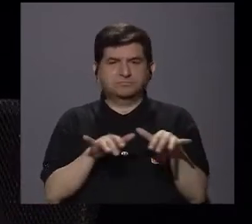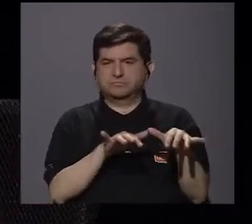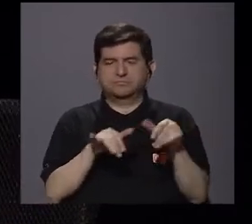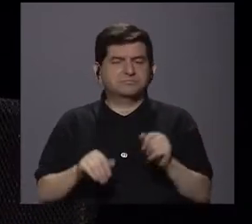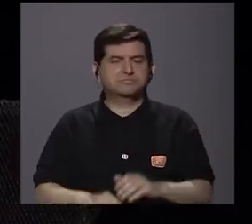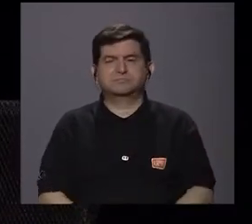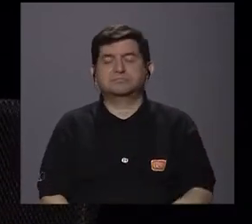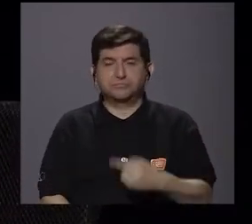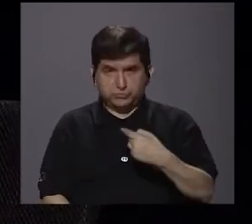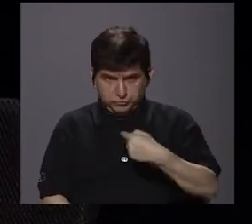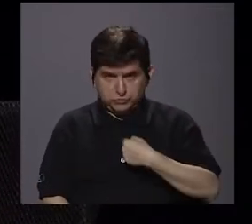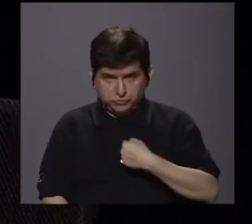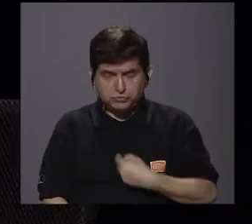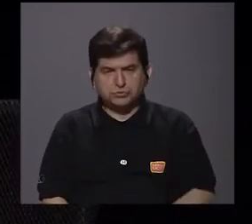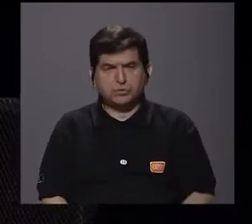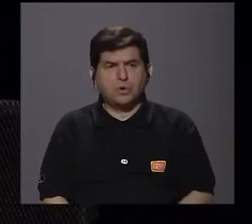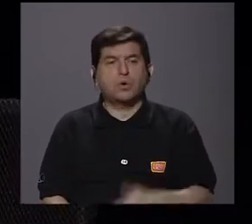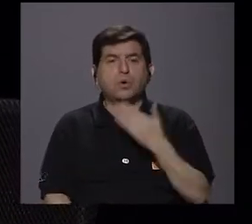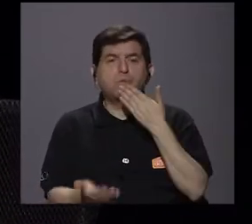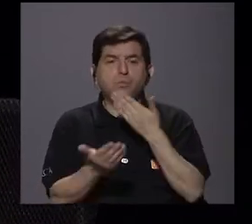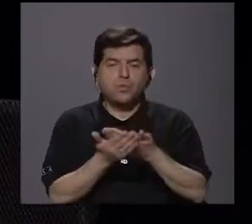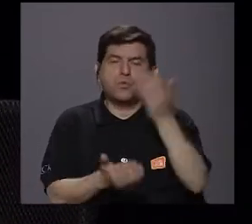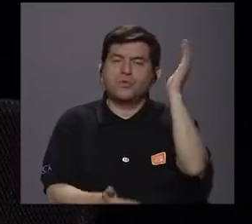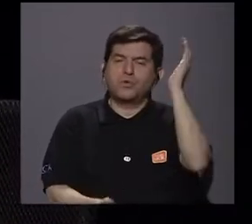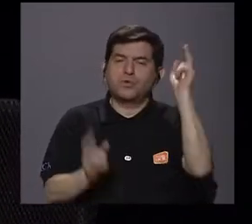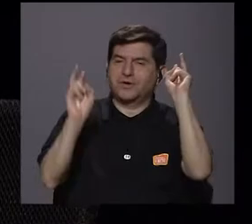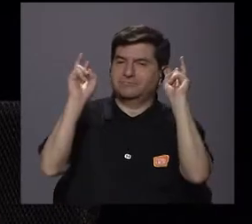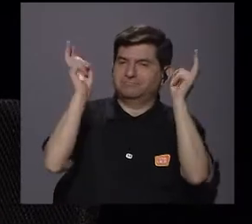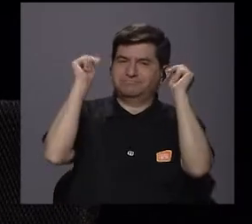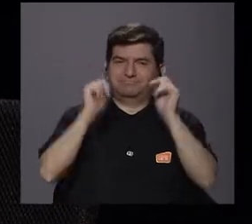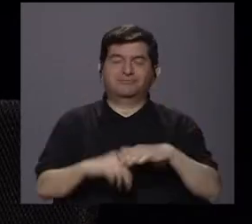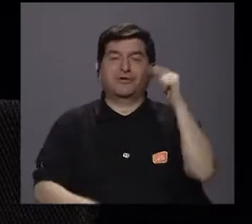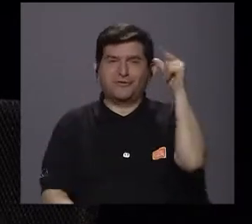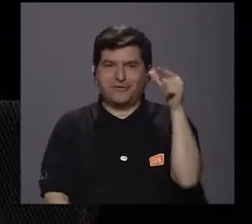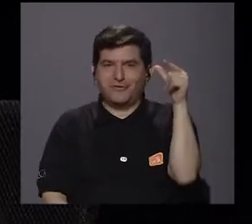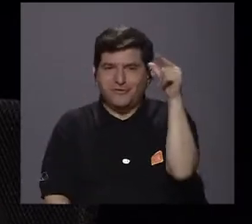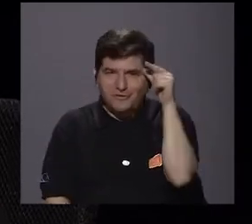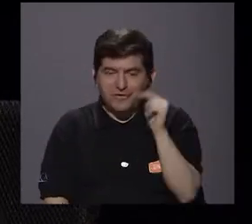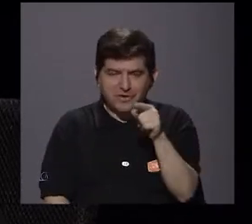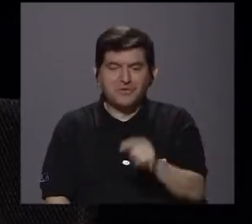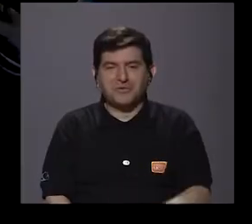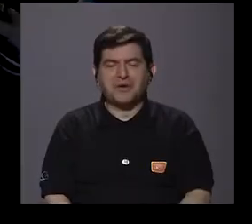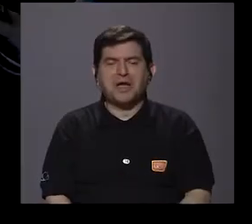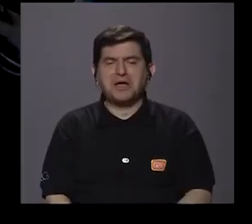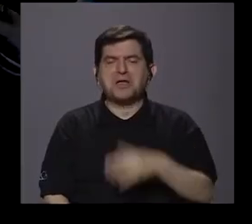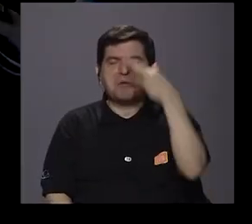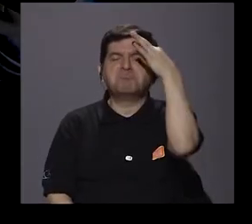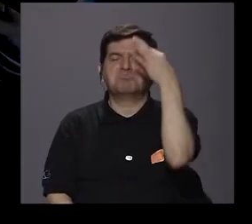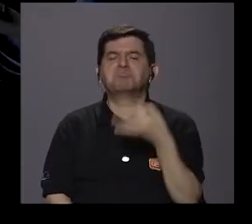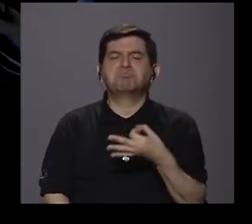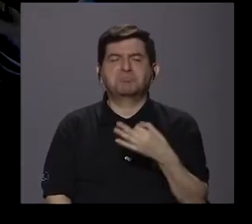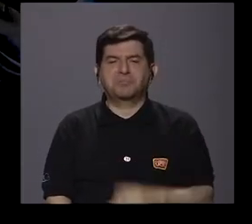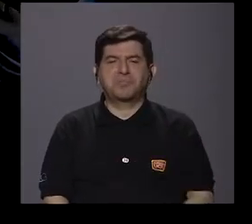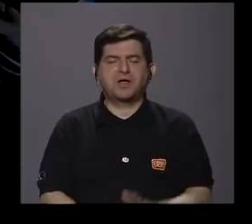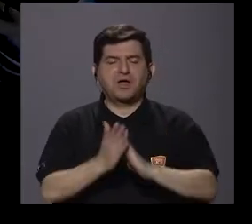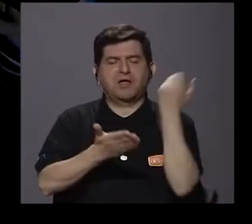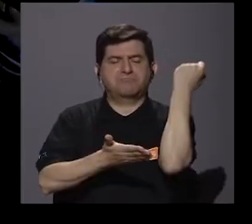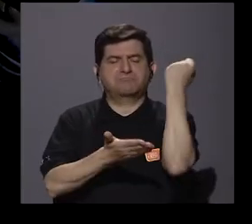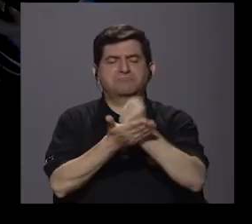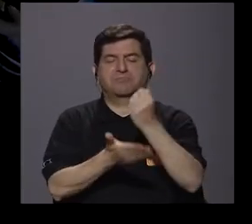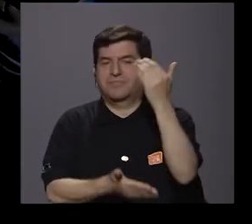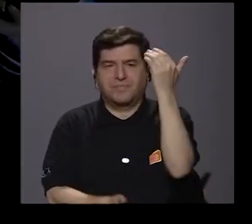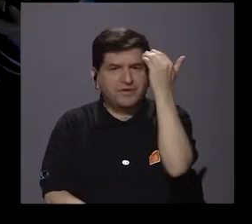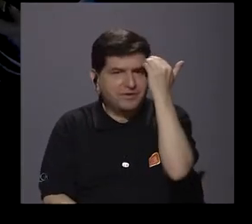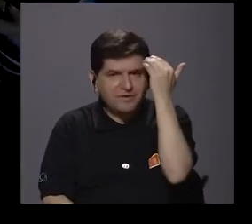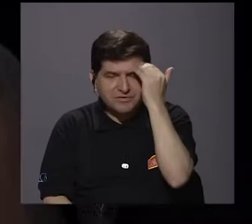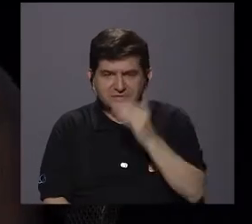Yo llevaba un muy buen discurso que es obvio, ella me lo compró y me da la visa sin saber